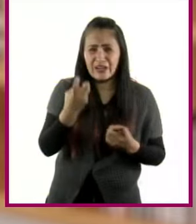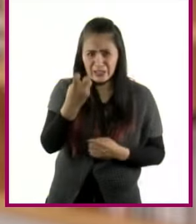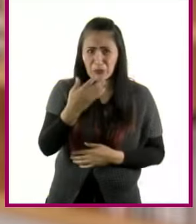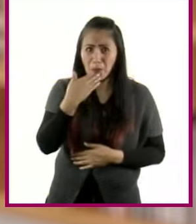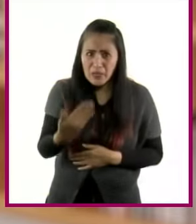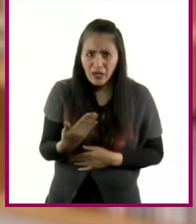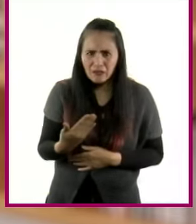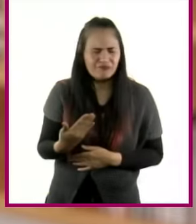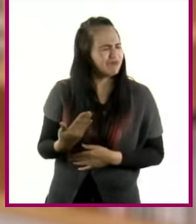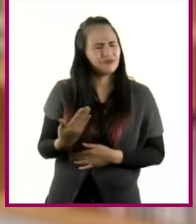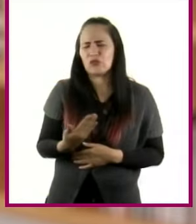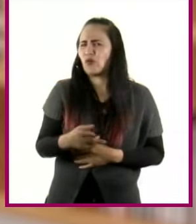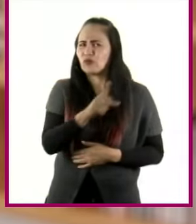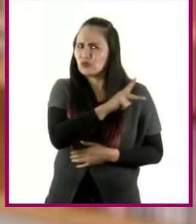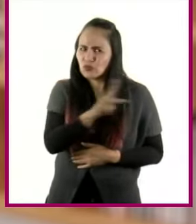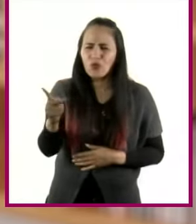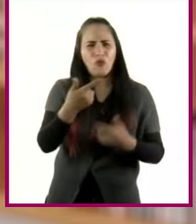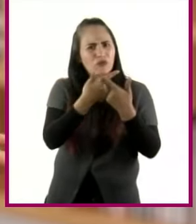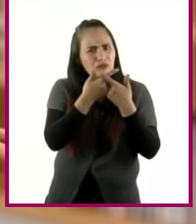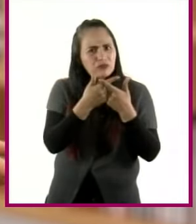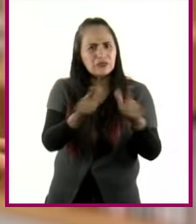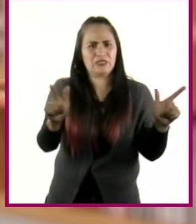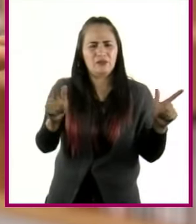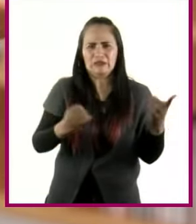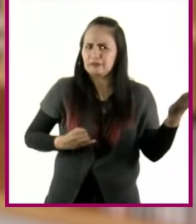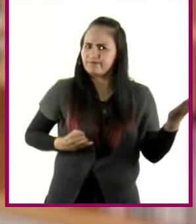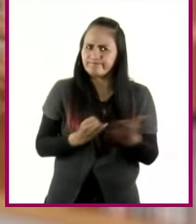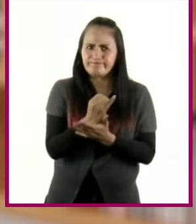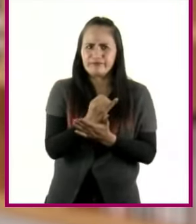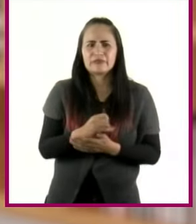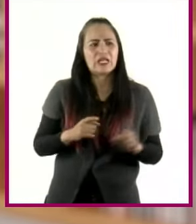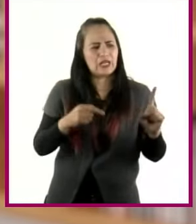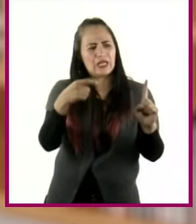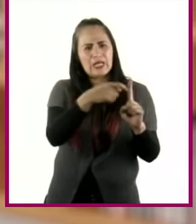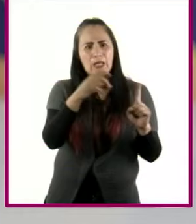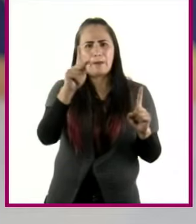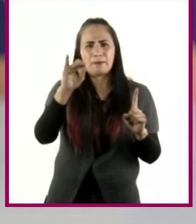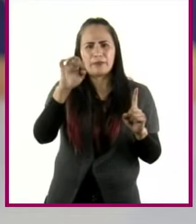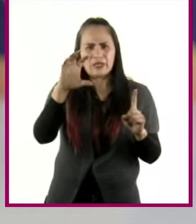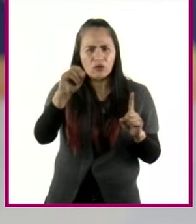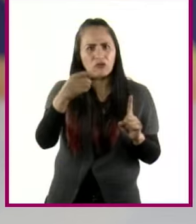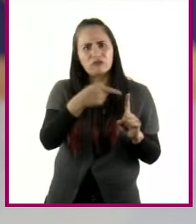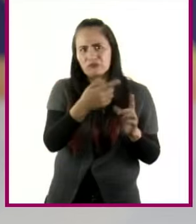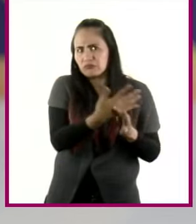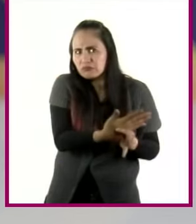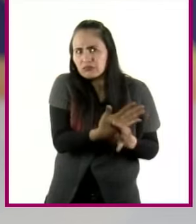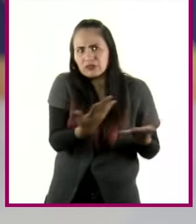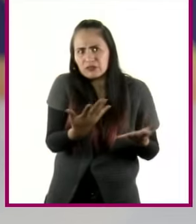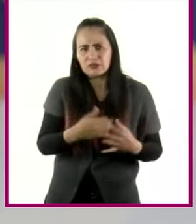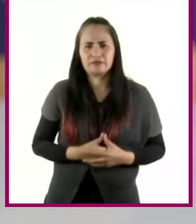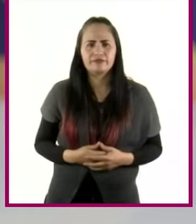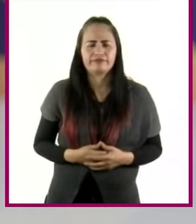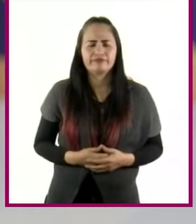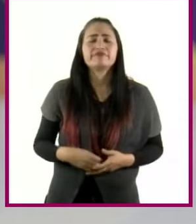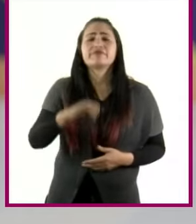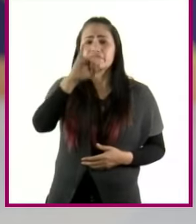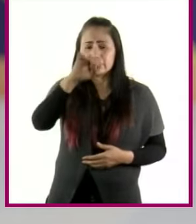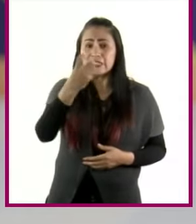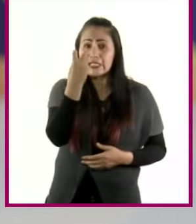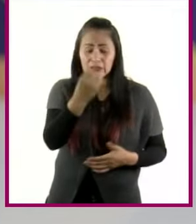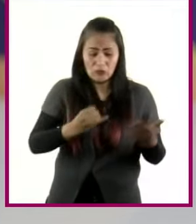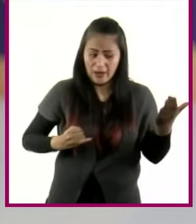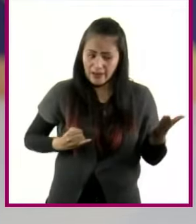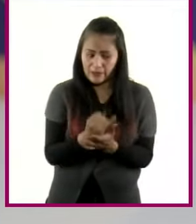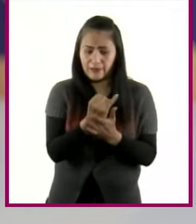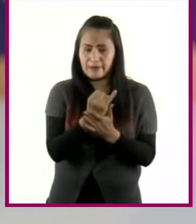Todos deberíamos ser libres de elegir qué hacer. Como diría Pico de la Mirandola. Claro, pero esa libertad de elección no